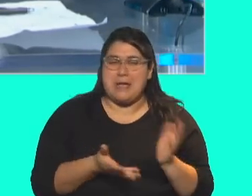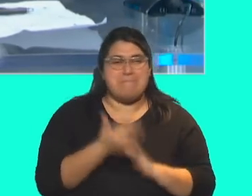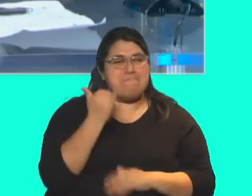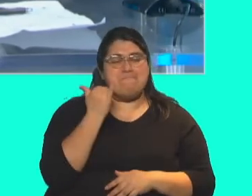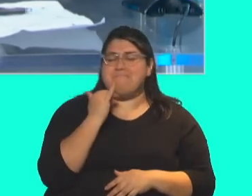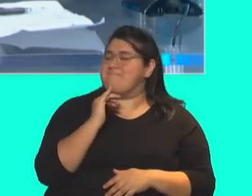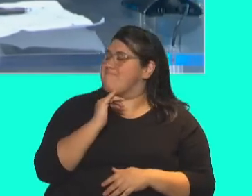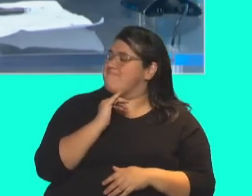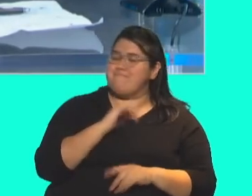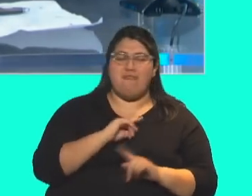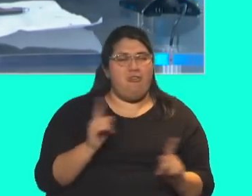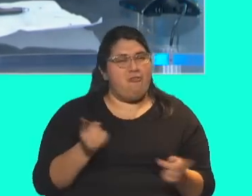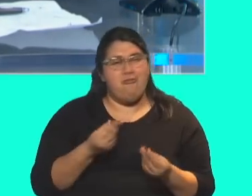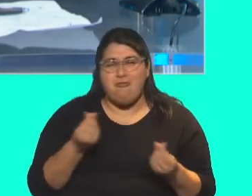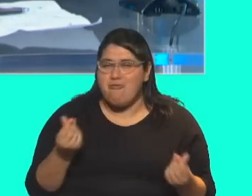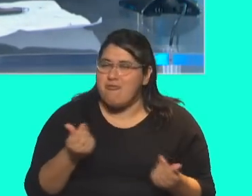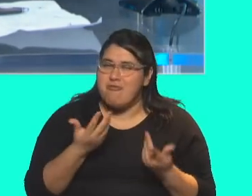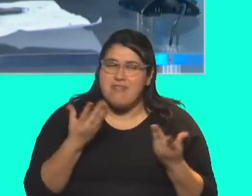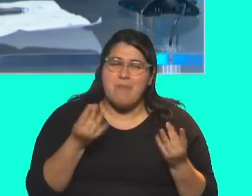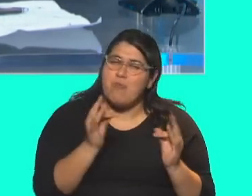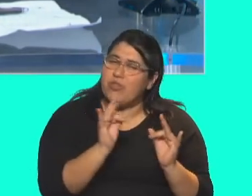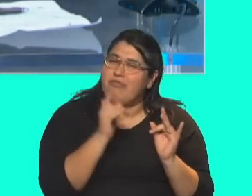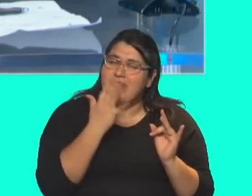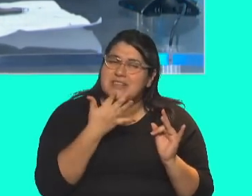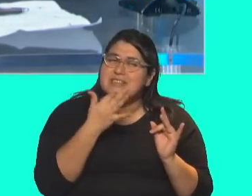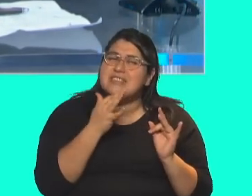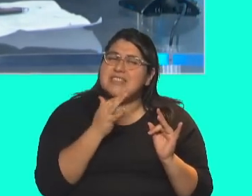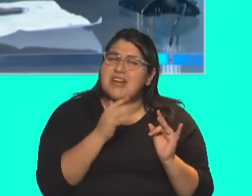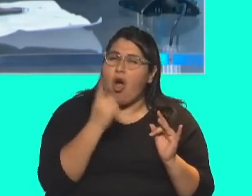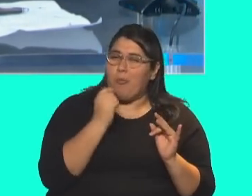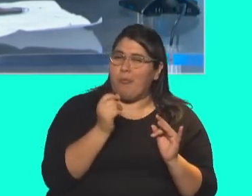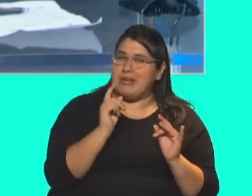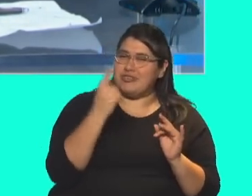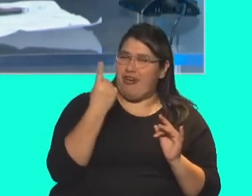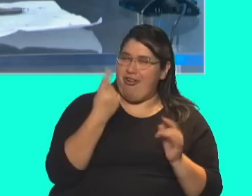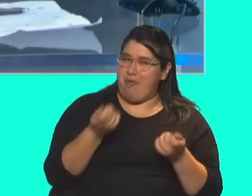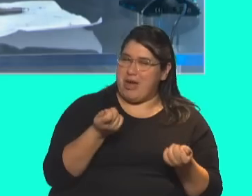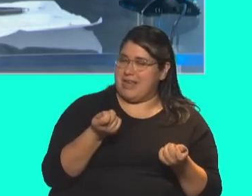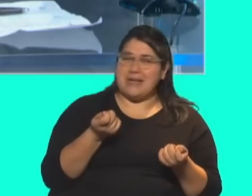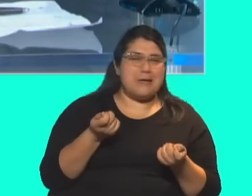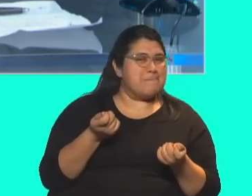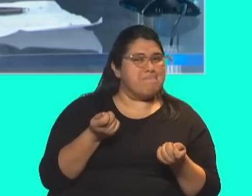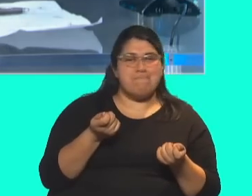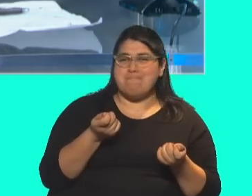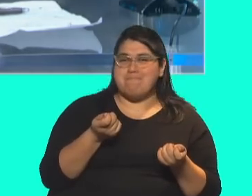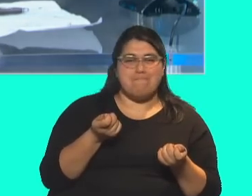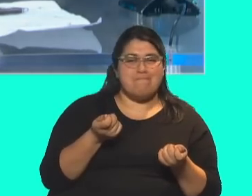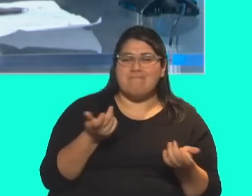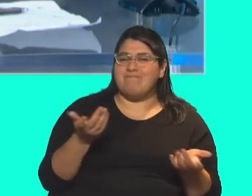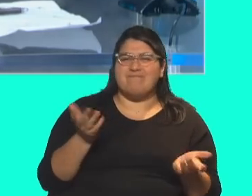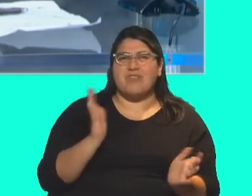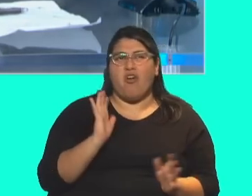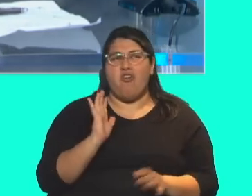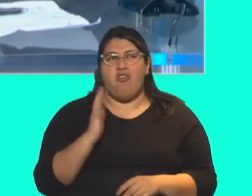esa teoría creo que algún incentivo directo o indirecto ha habido no puede ser el cine no